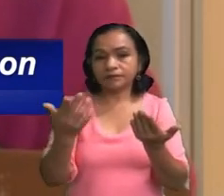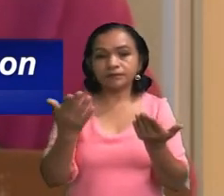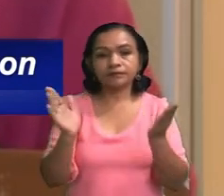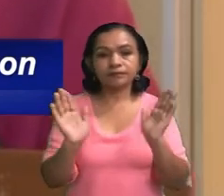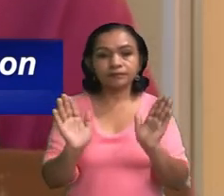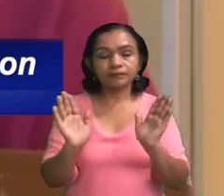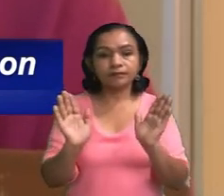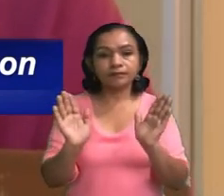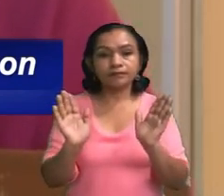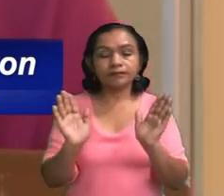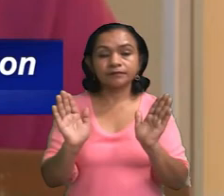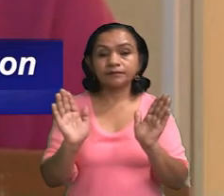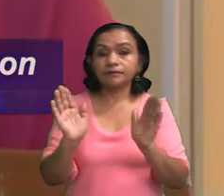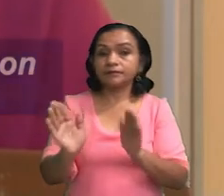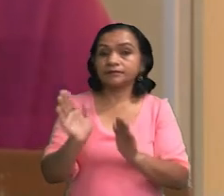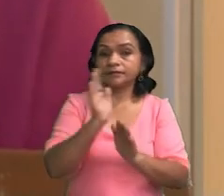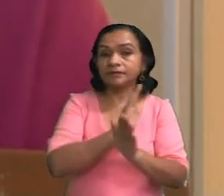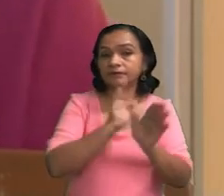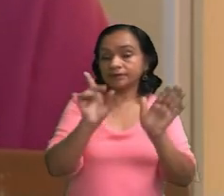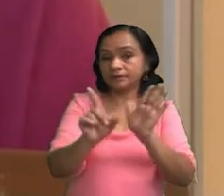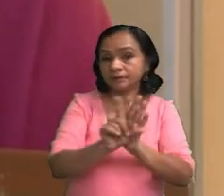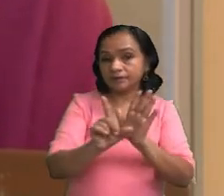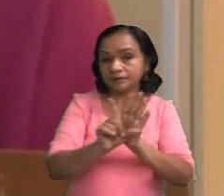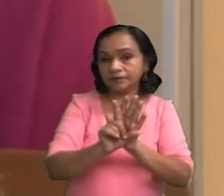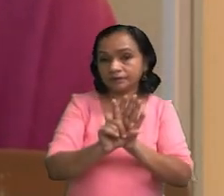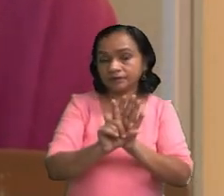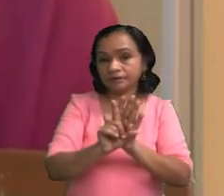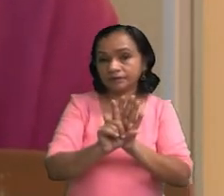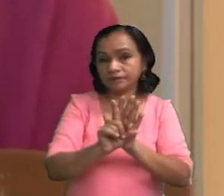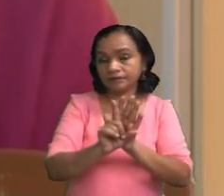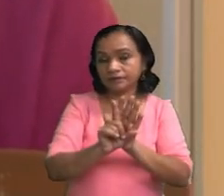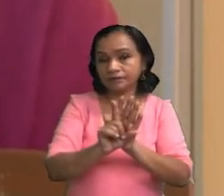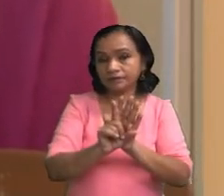Se creó mediante ley